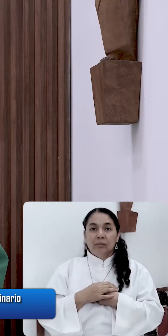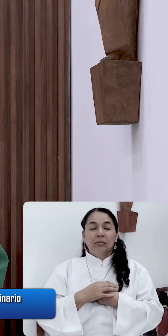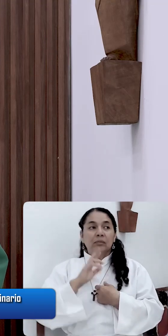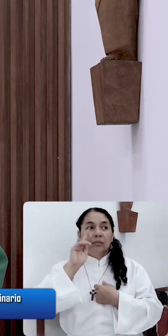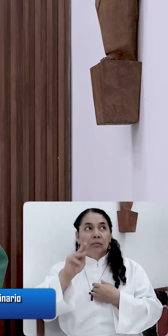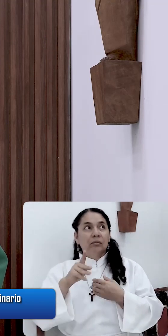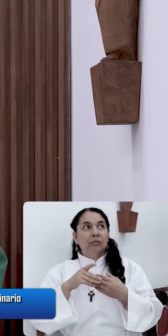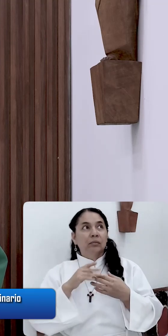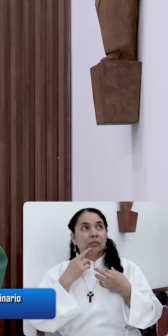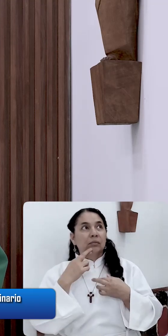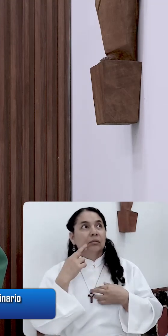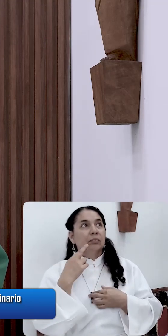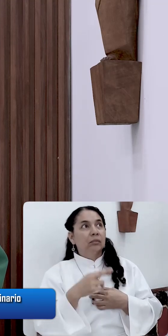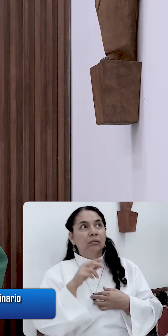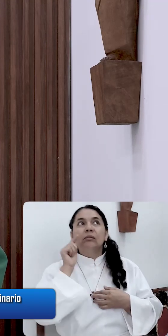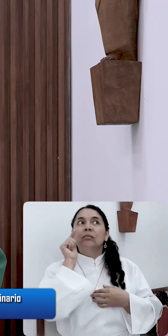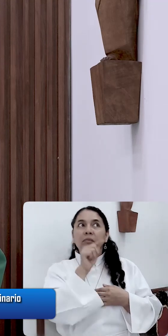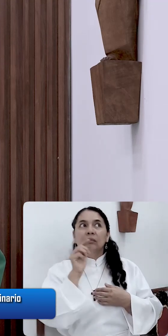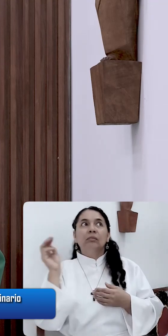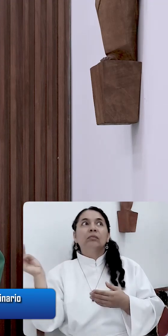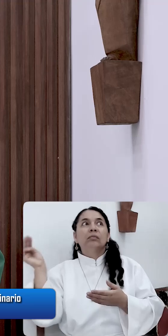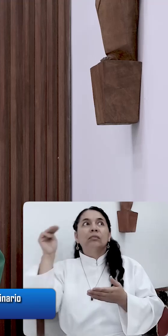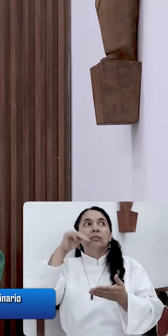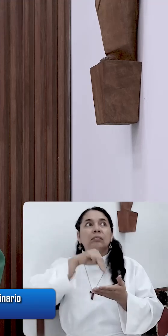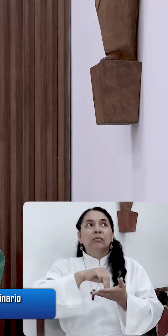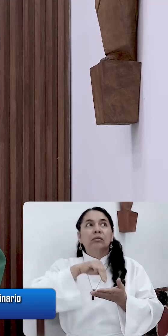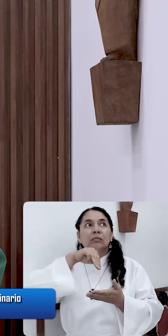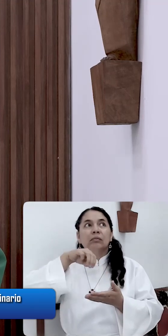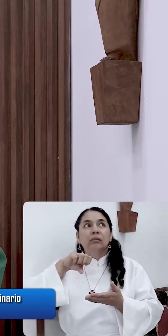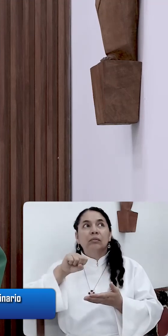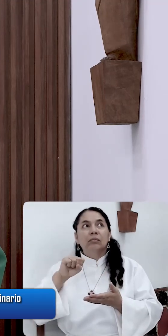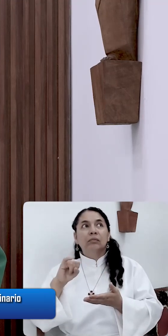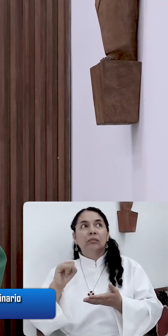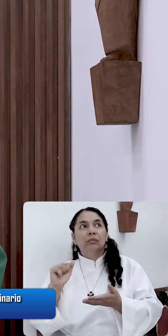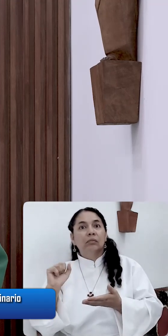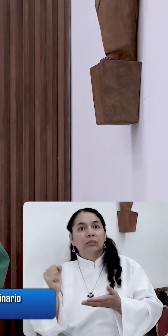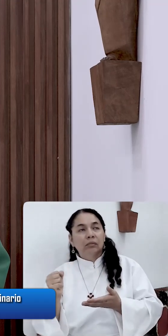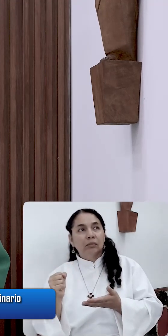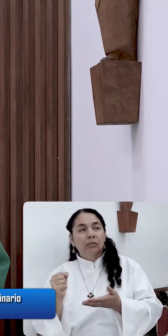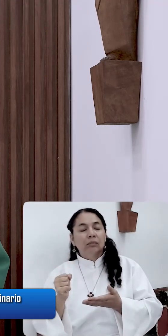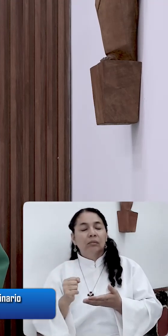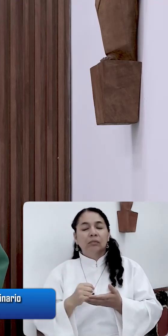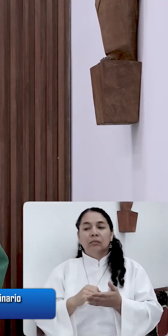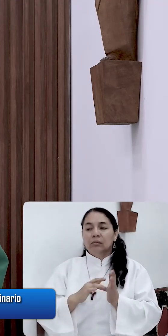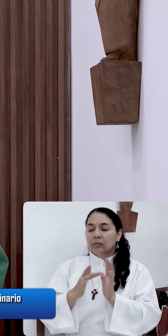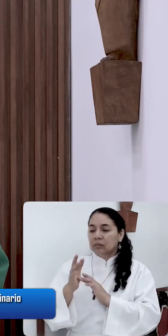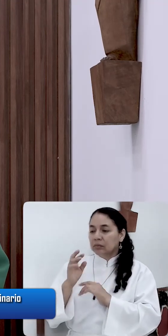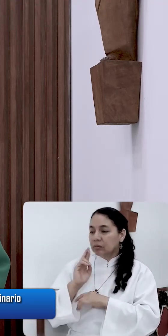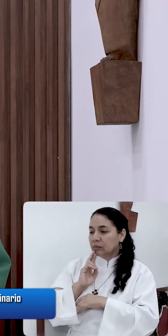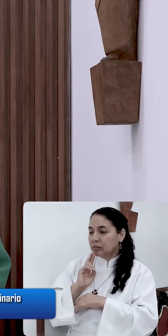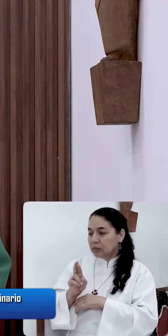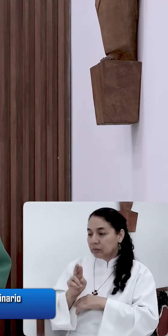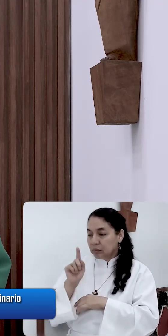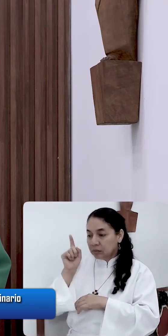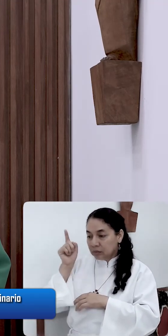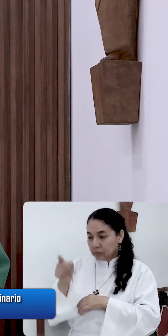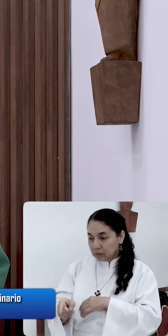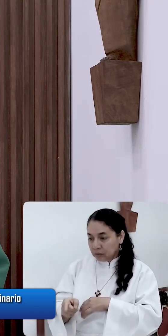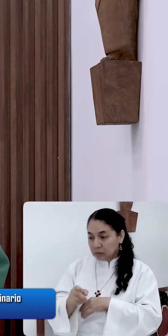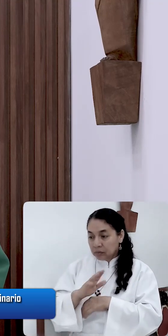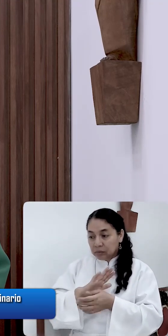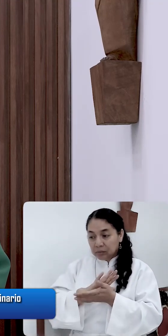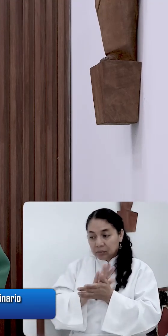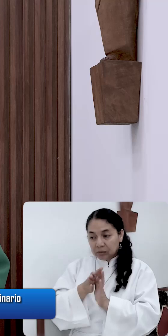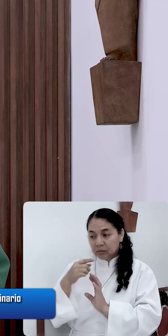Pedro le respondió: tú eres el Mesías. Y él les ordenó que no se lo dijeran a nadie.